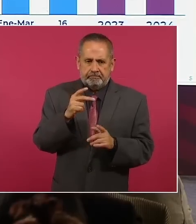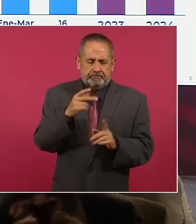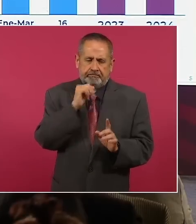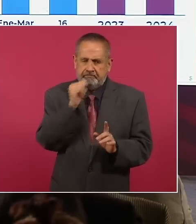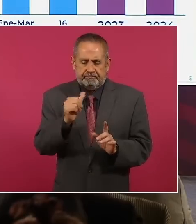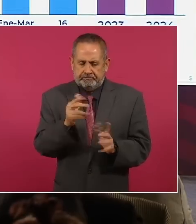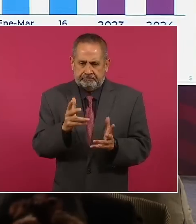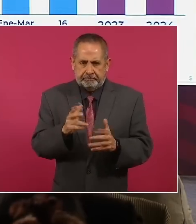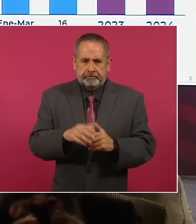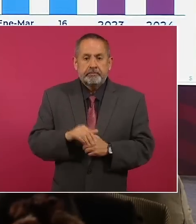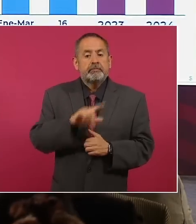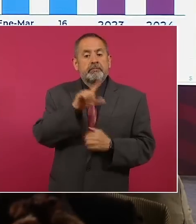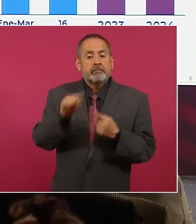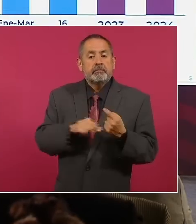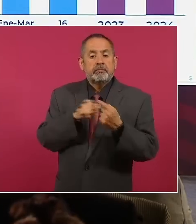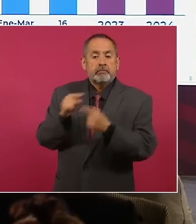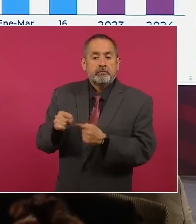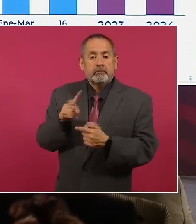en el 2021,